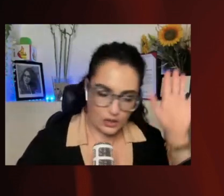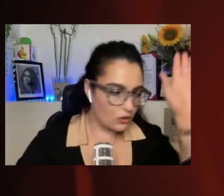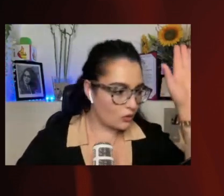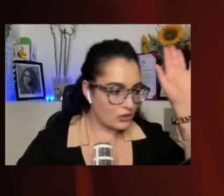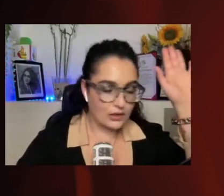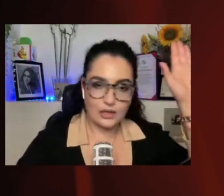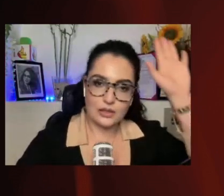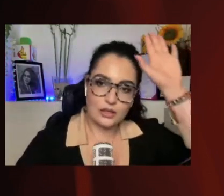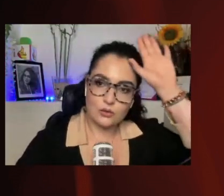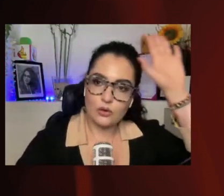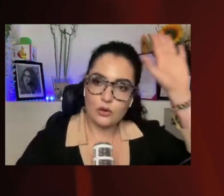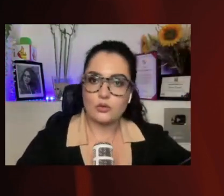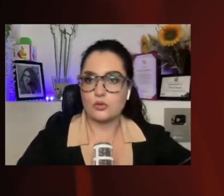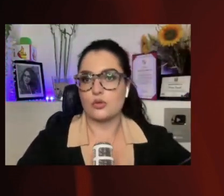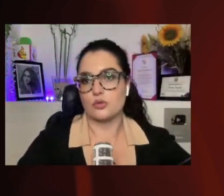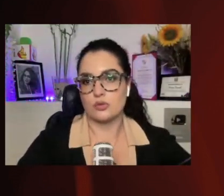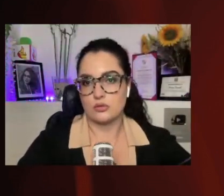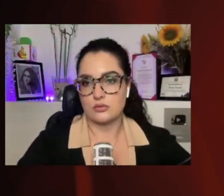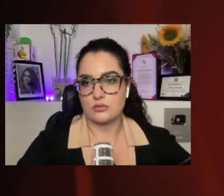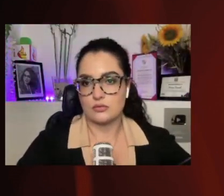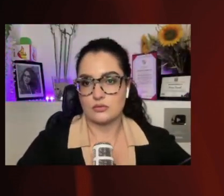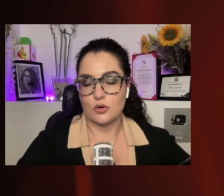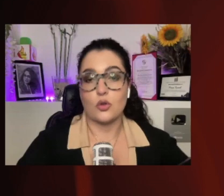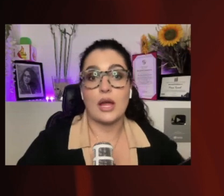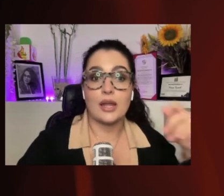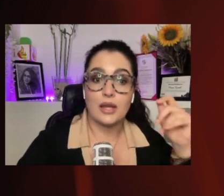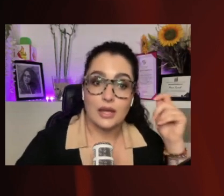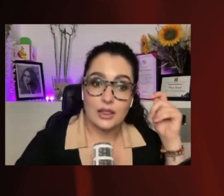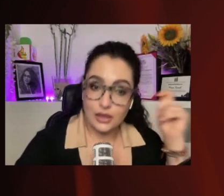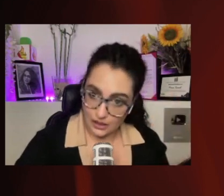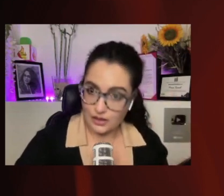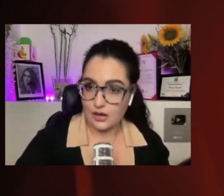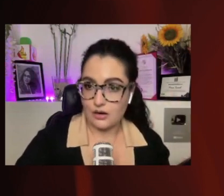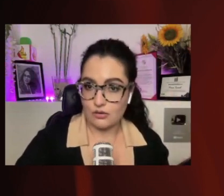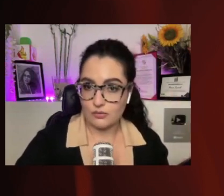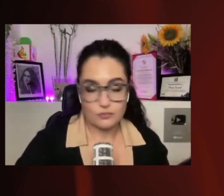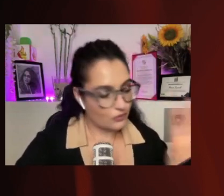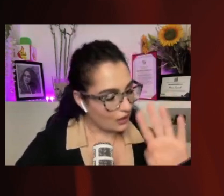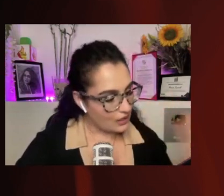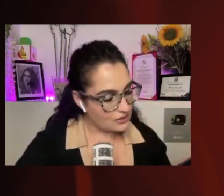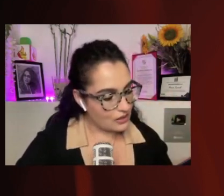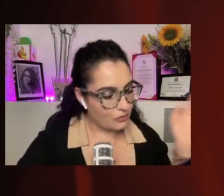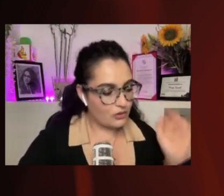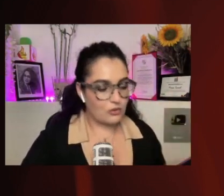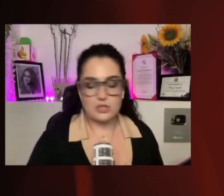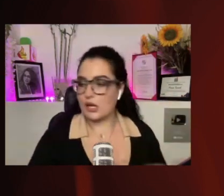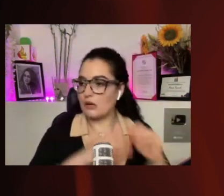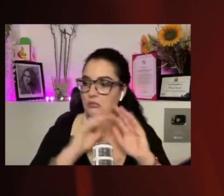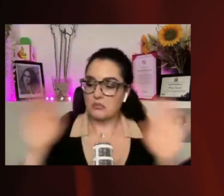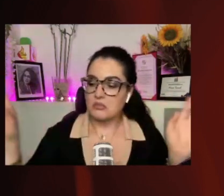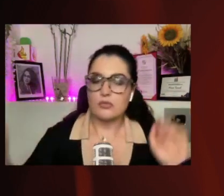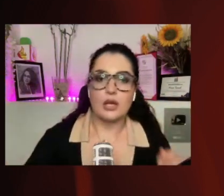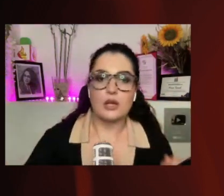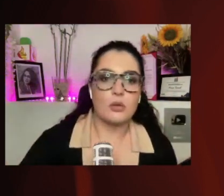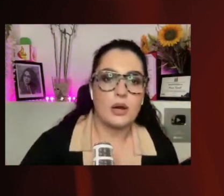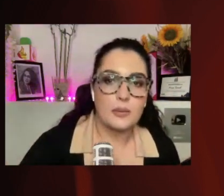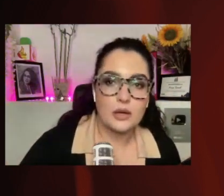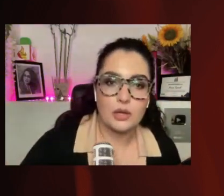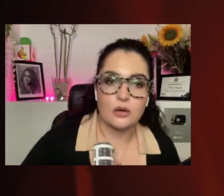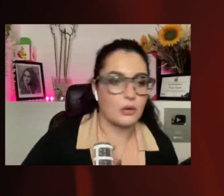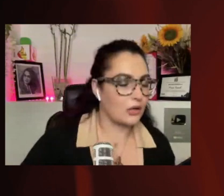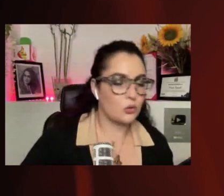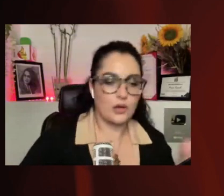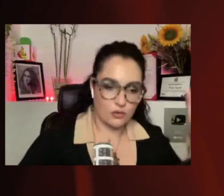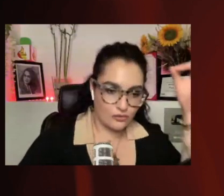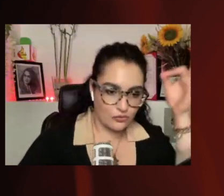cuando se trata de uno de los suyos o de alguien que tiene dinero ahí sí el poder judicial es una